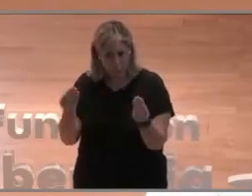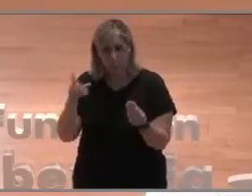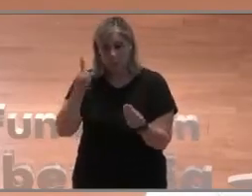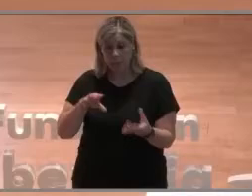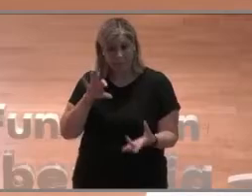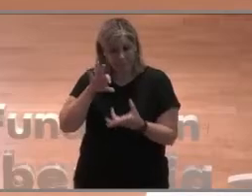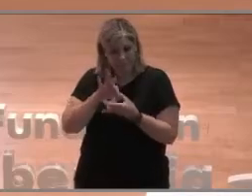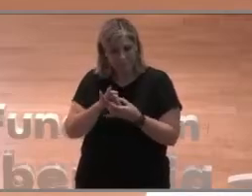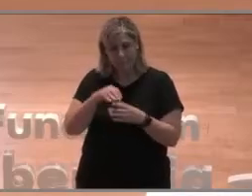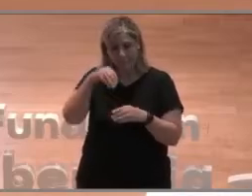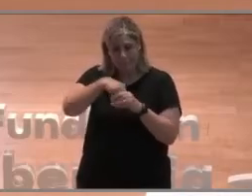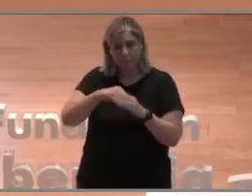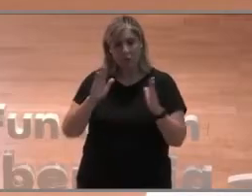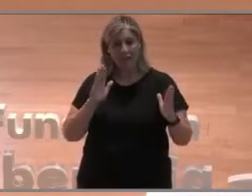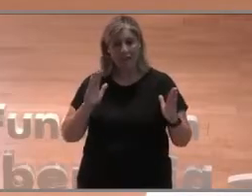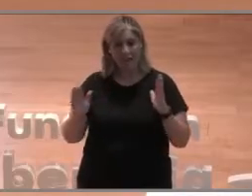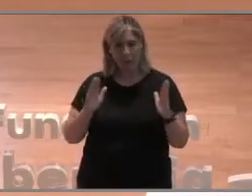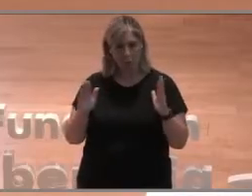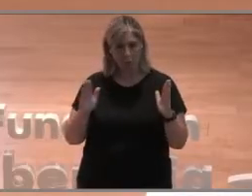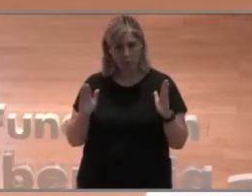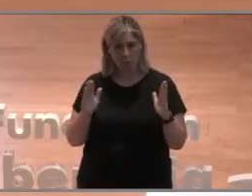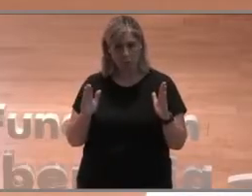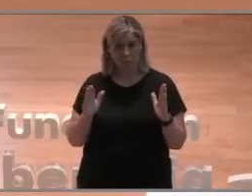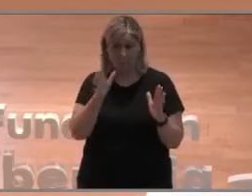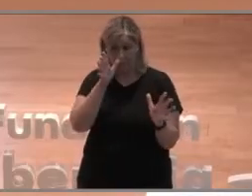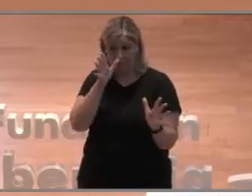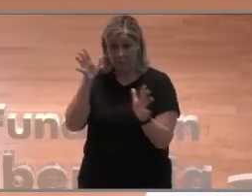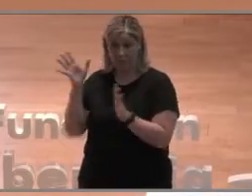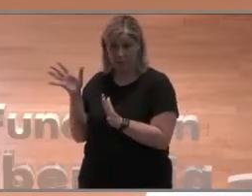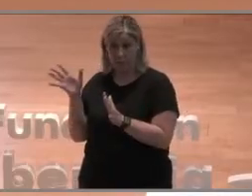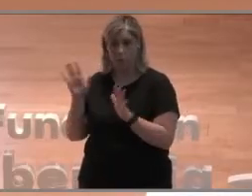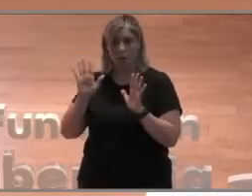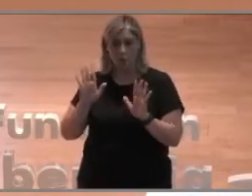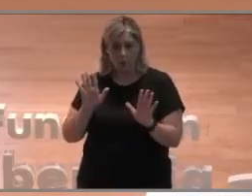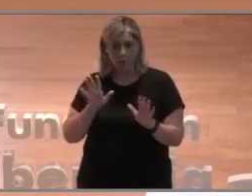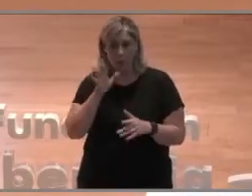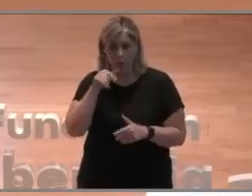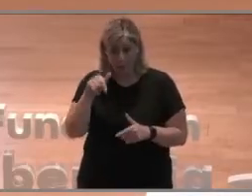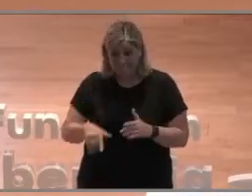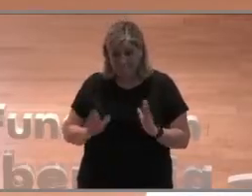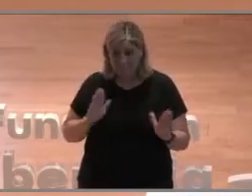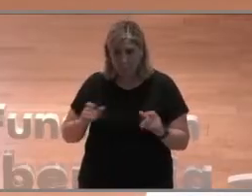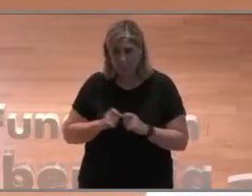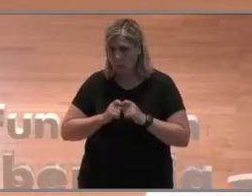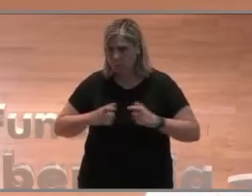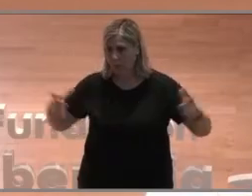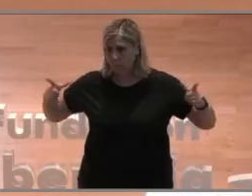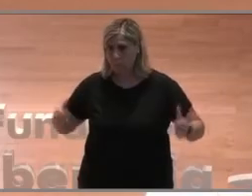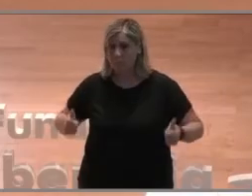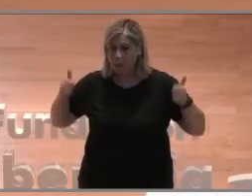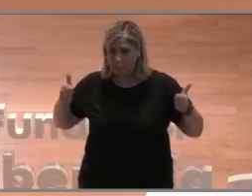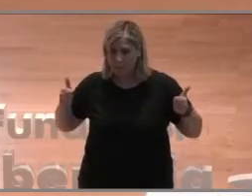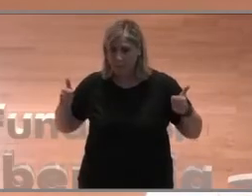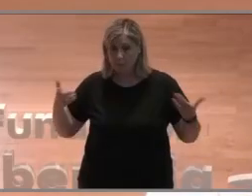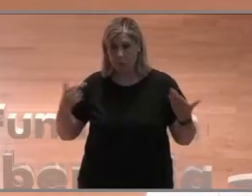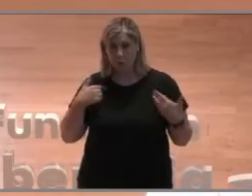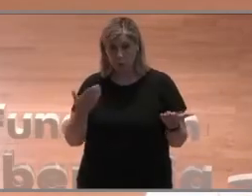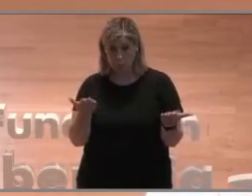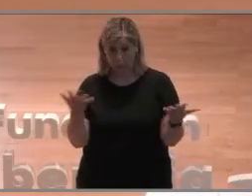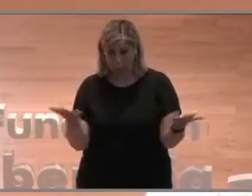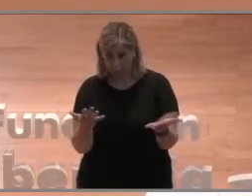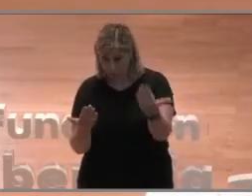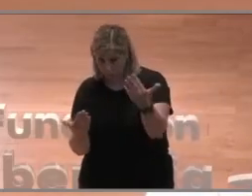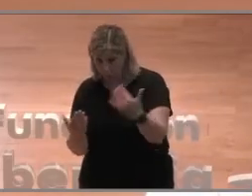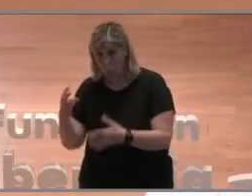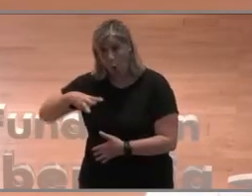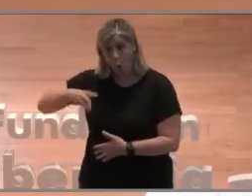las 1.300 habituales durante una década, pero que se exacerban en este momento. Entonces, bueno, pues yo te invito a que vayas al momo,